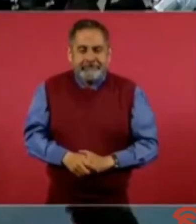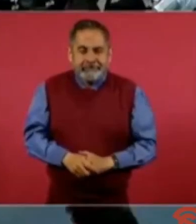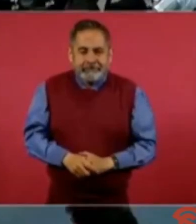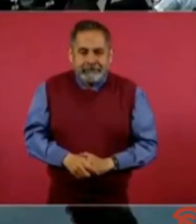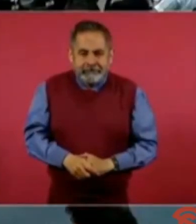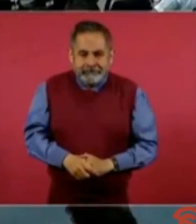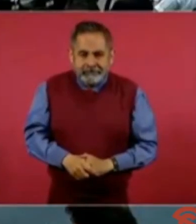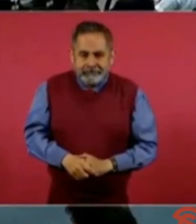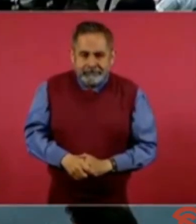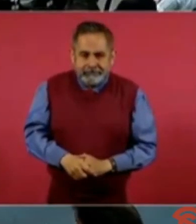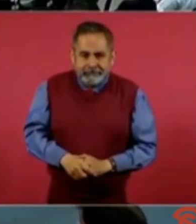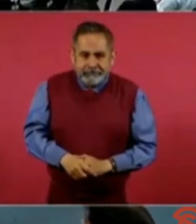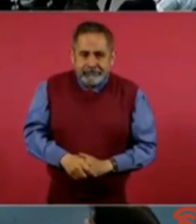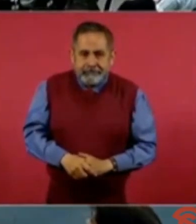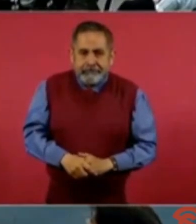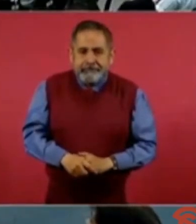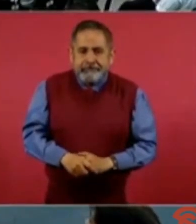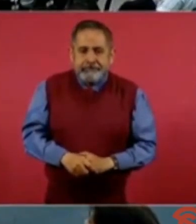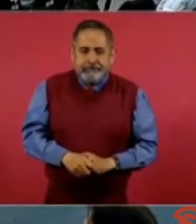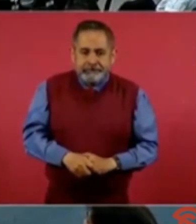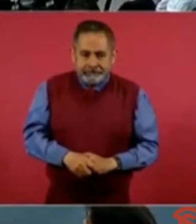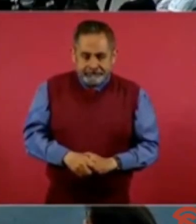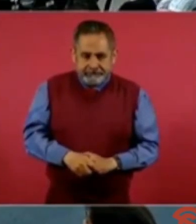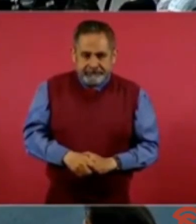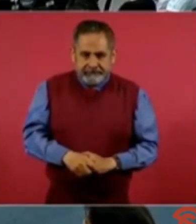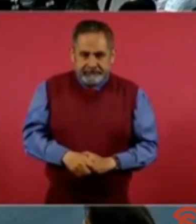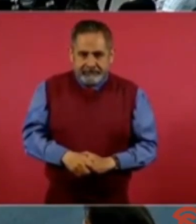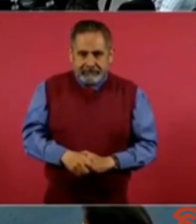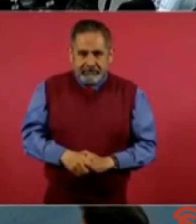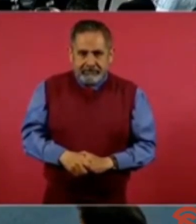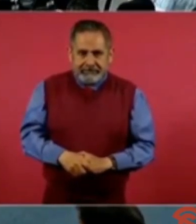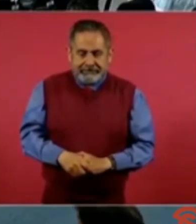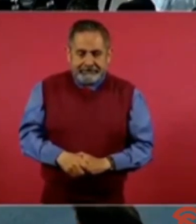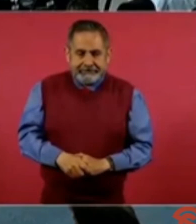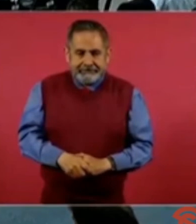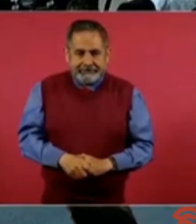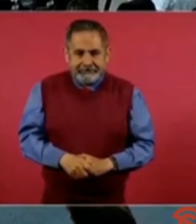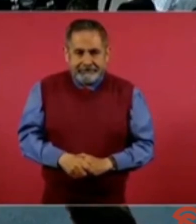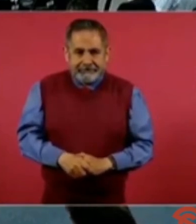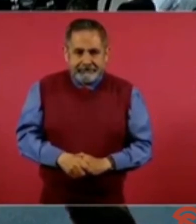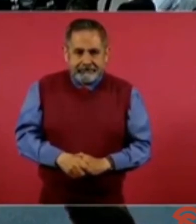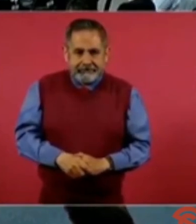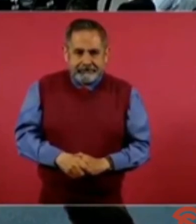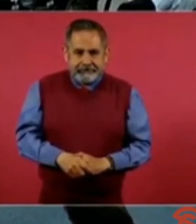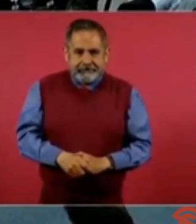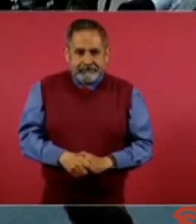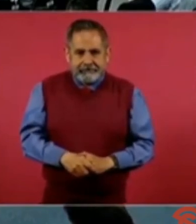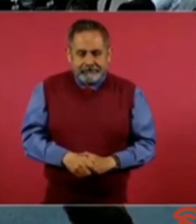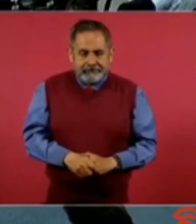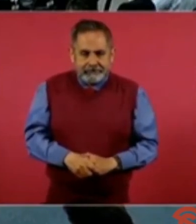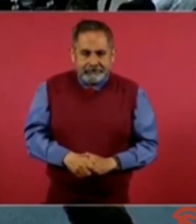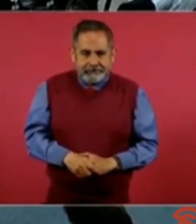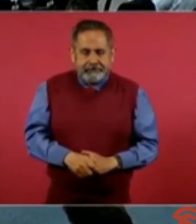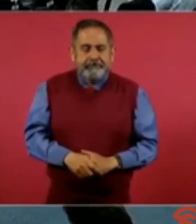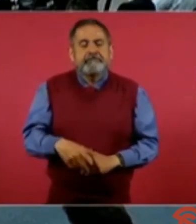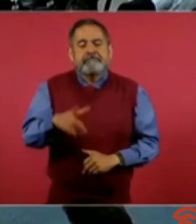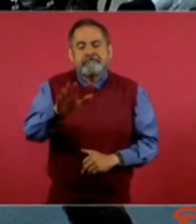pedirá su gobierno que se traiga al Mayo Zambada a México estamos